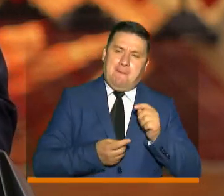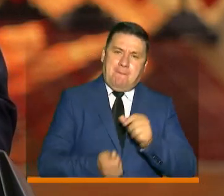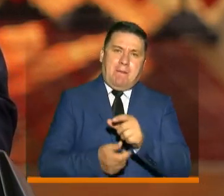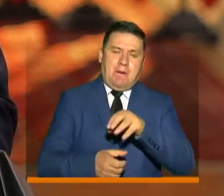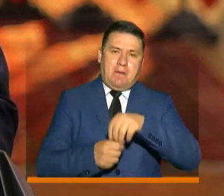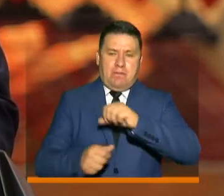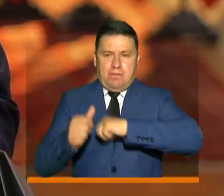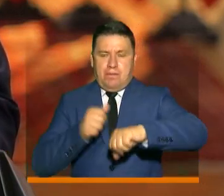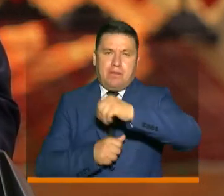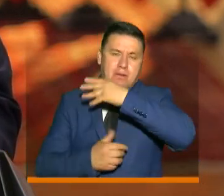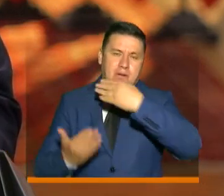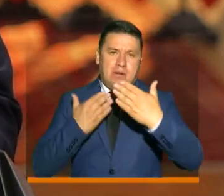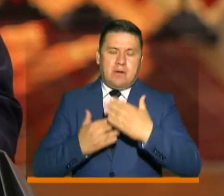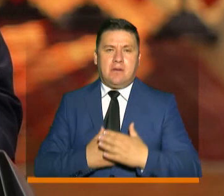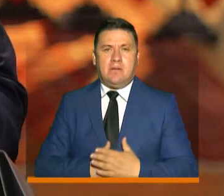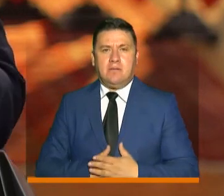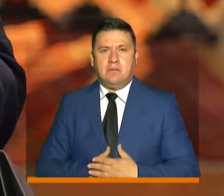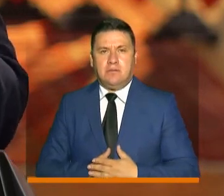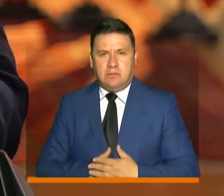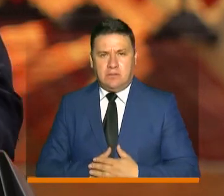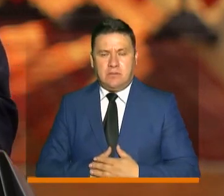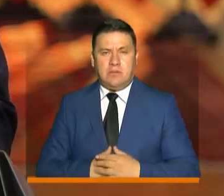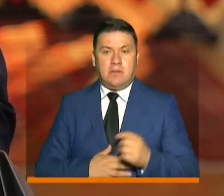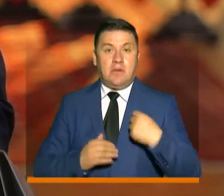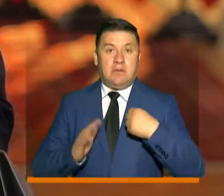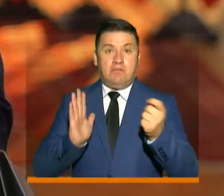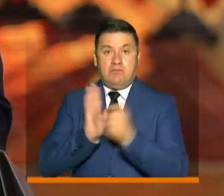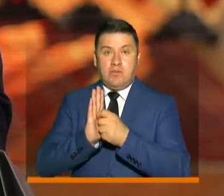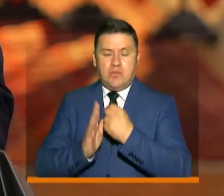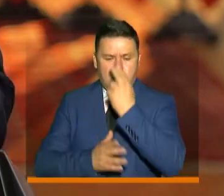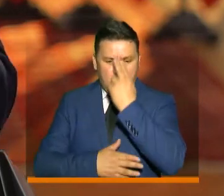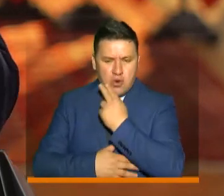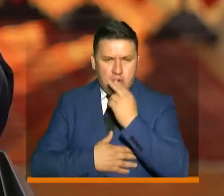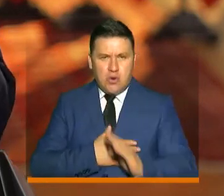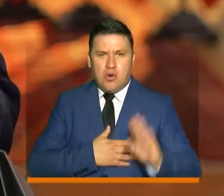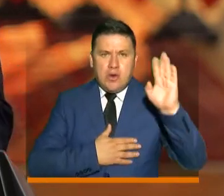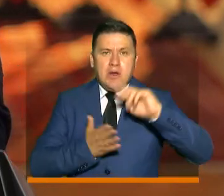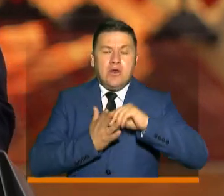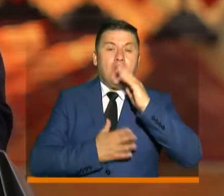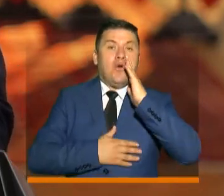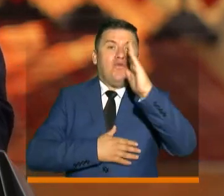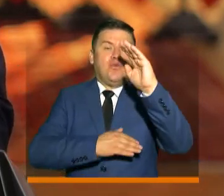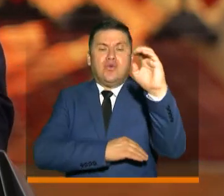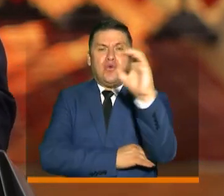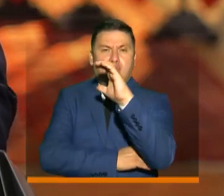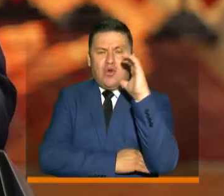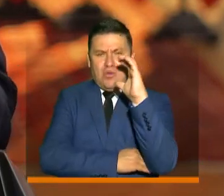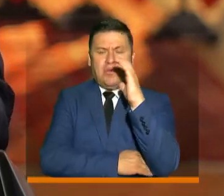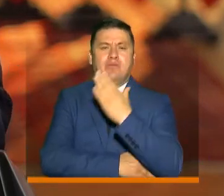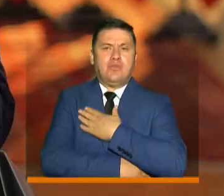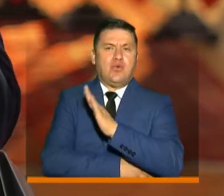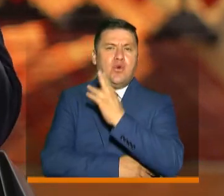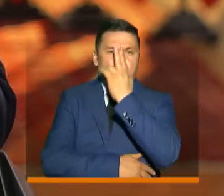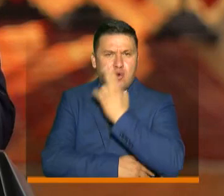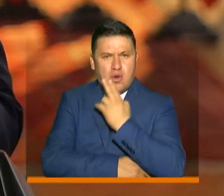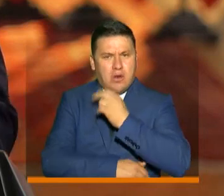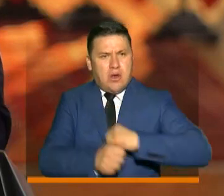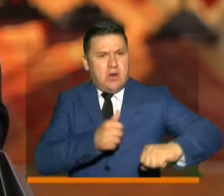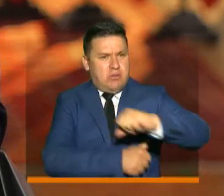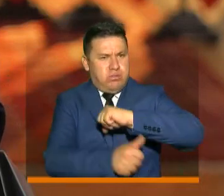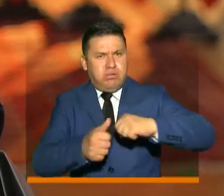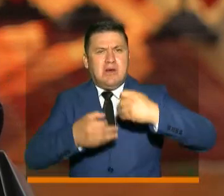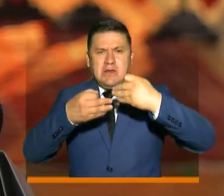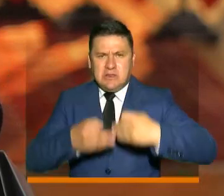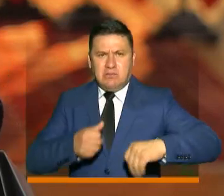medianos productores del campo este compromiso con el futuro de colombia es un compromiso de reactivación